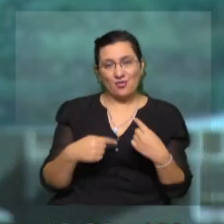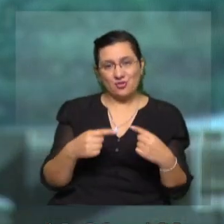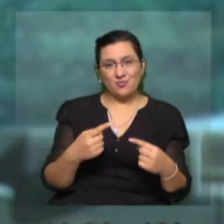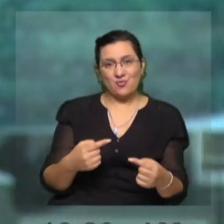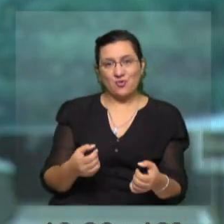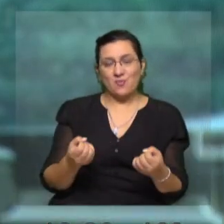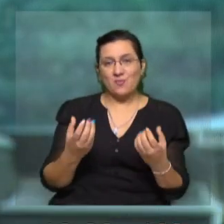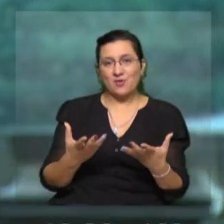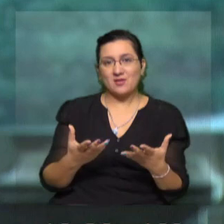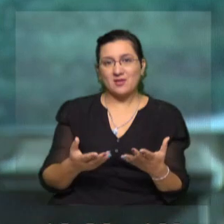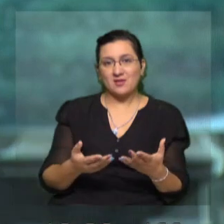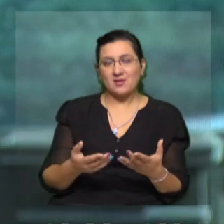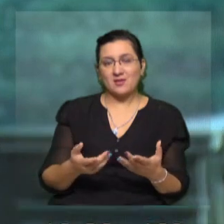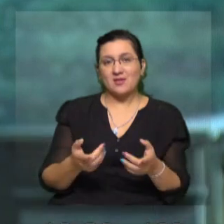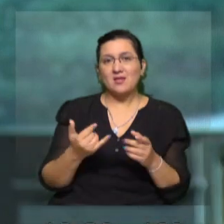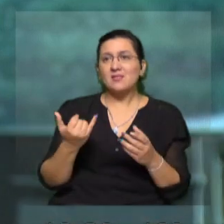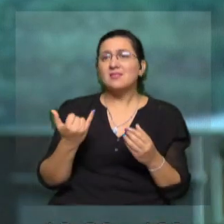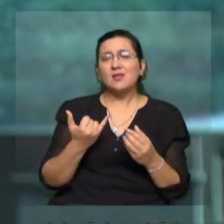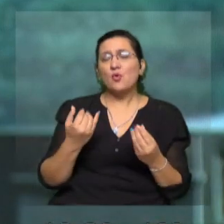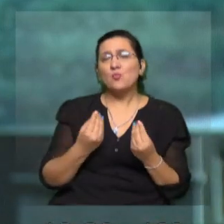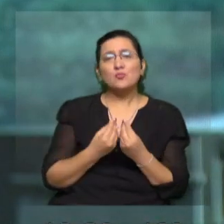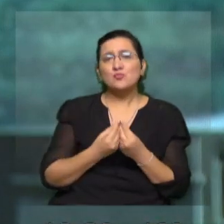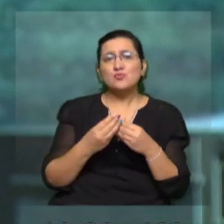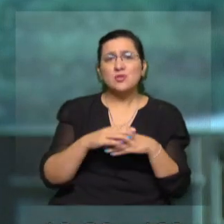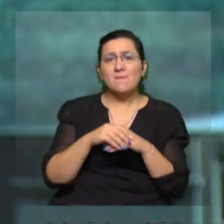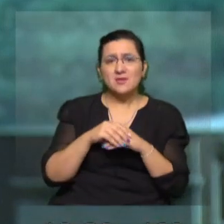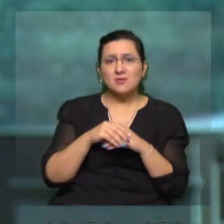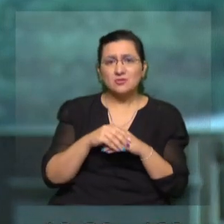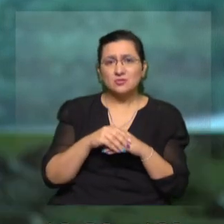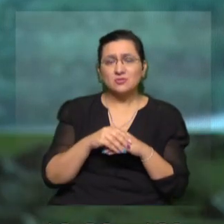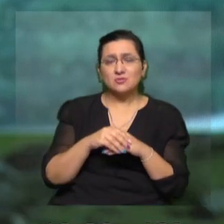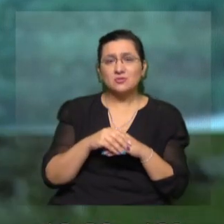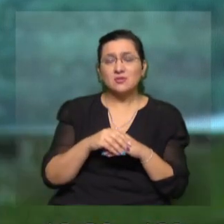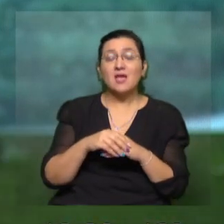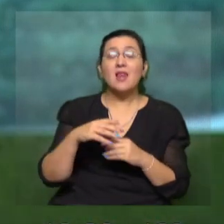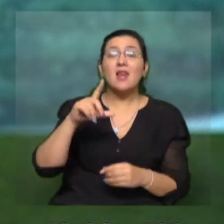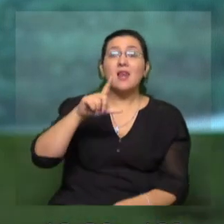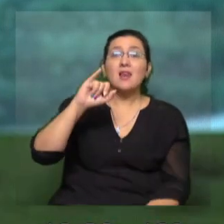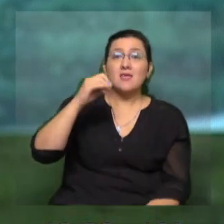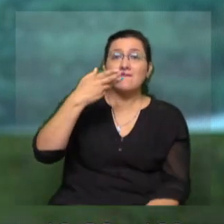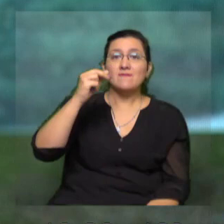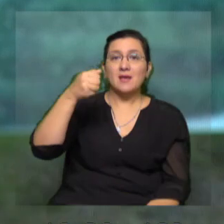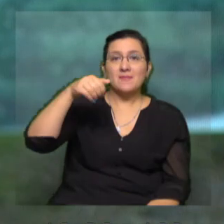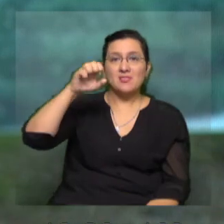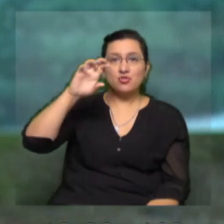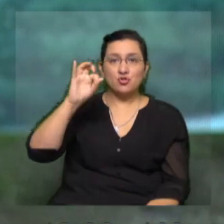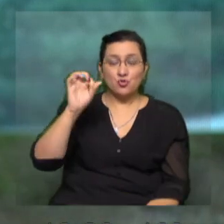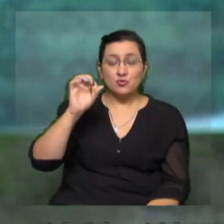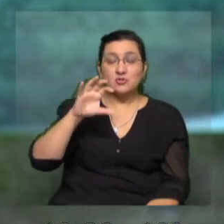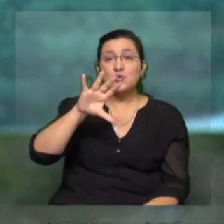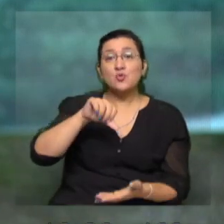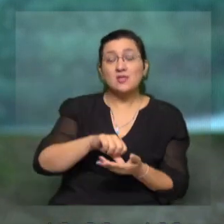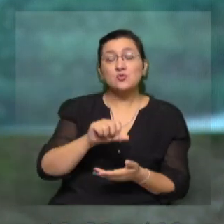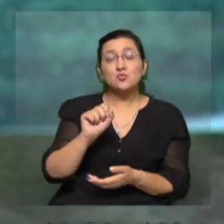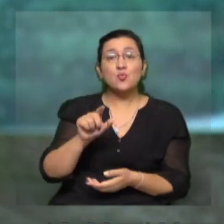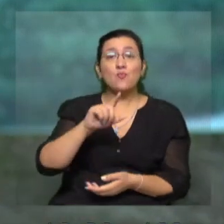sigo porque incluso tengo muchos amigos en Libramento, en Brasil. Y tengo